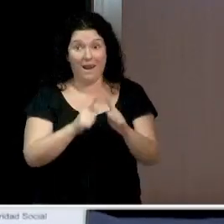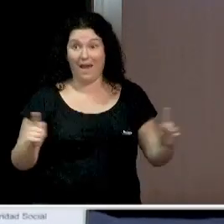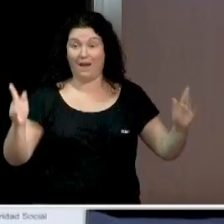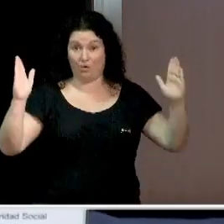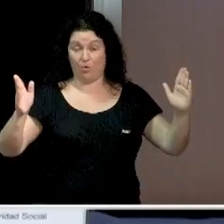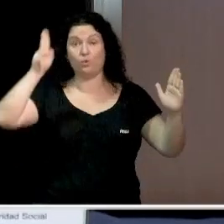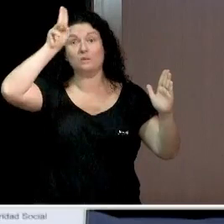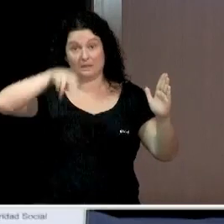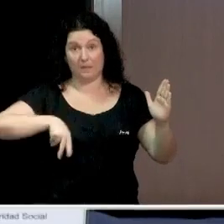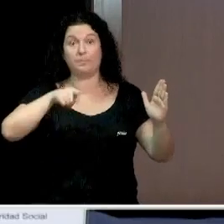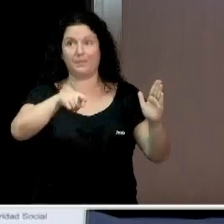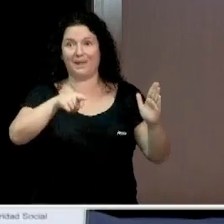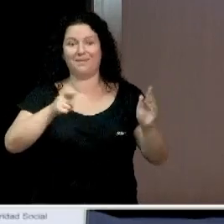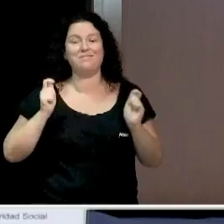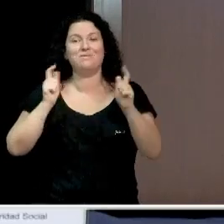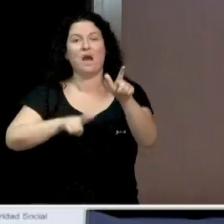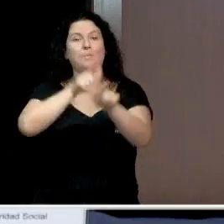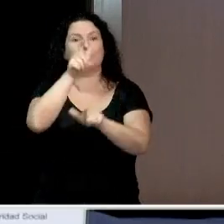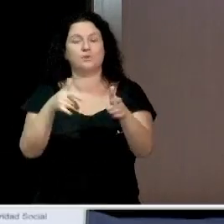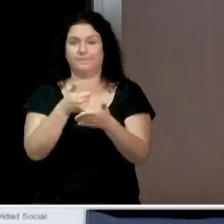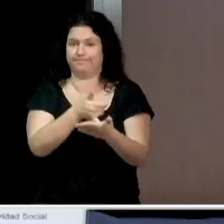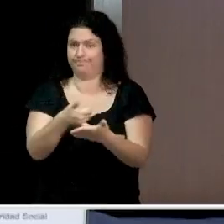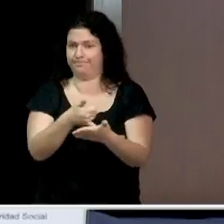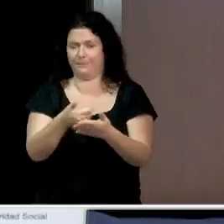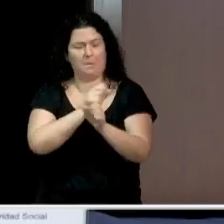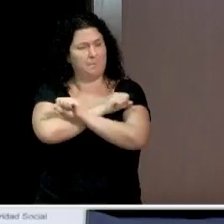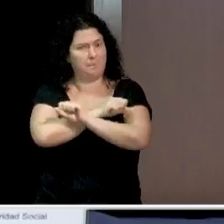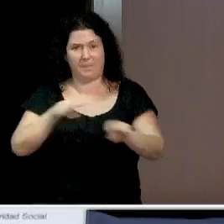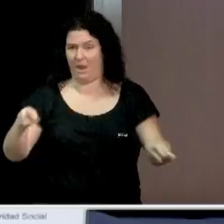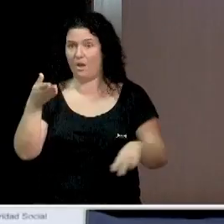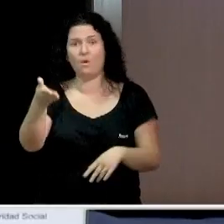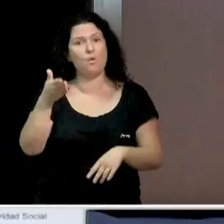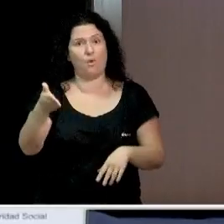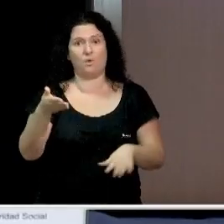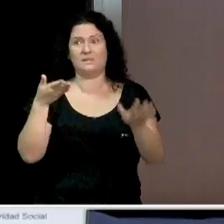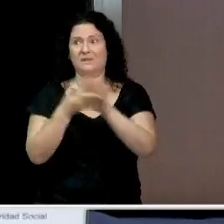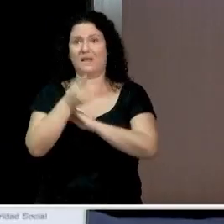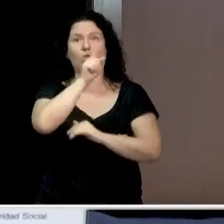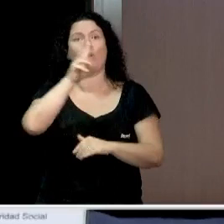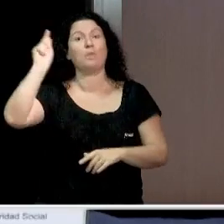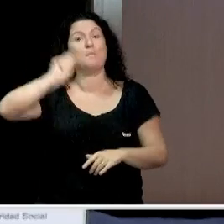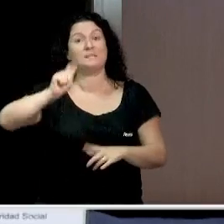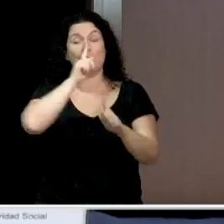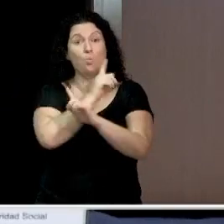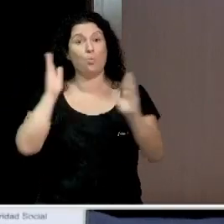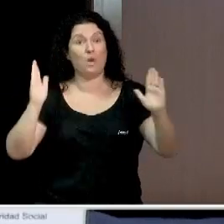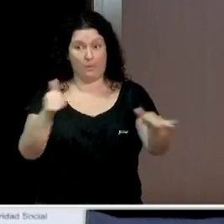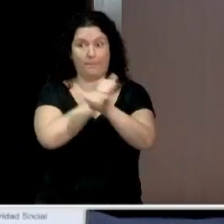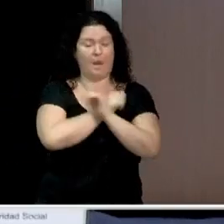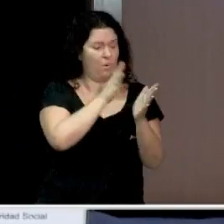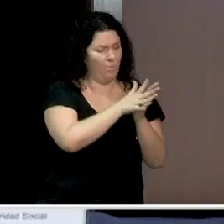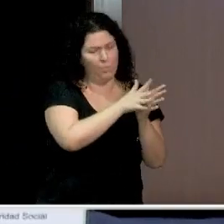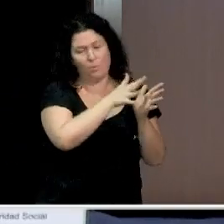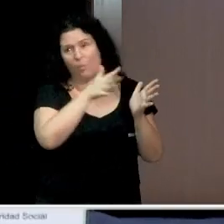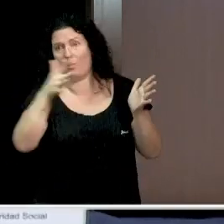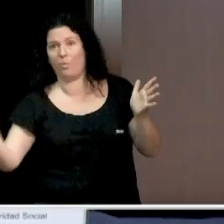hace es incrementar la vulnerabilidad de las personas paradas, porque llevan más de 12 meses en situación de desempleo y con ello está